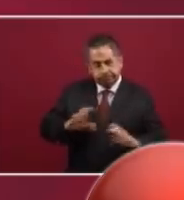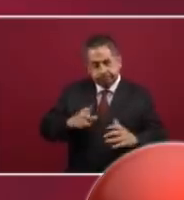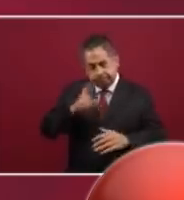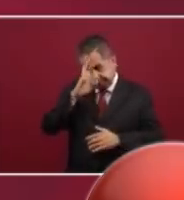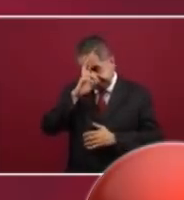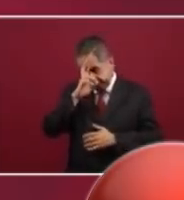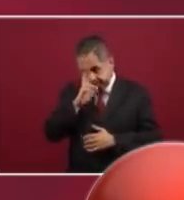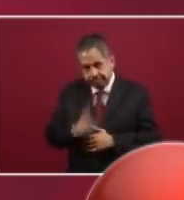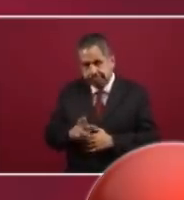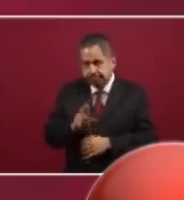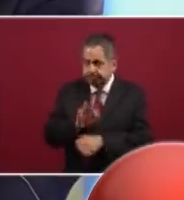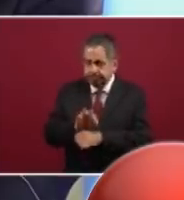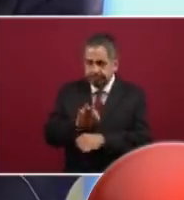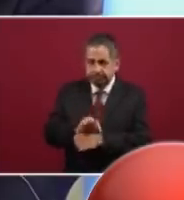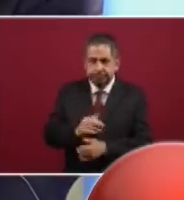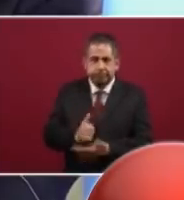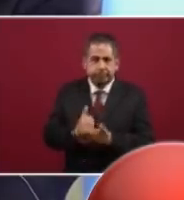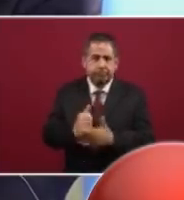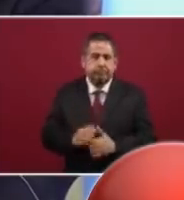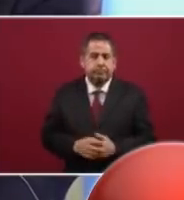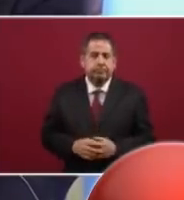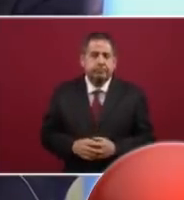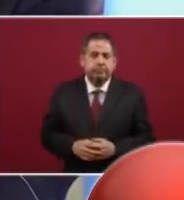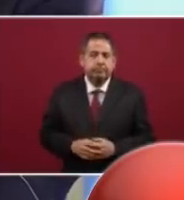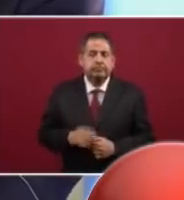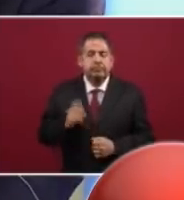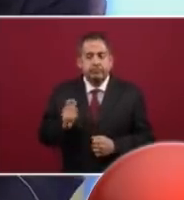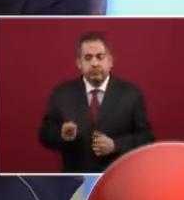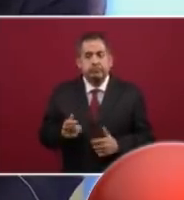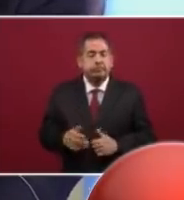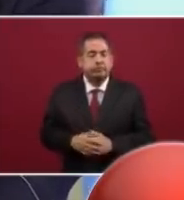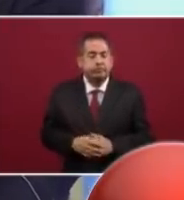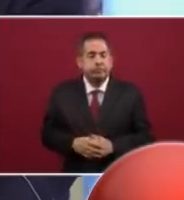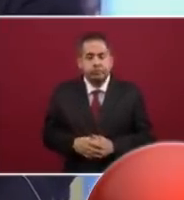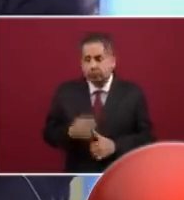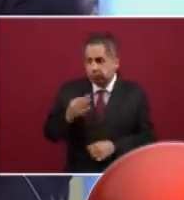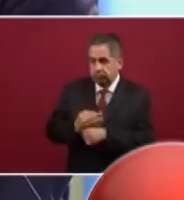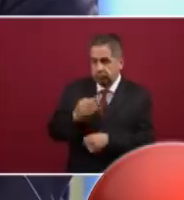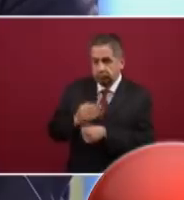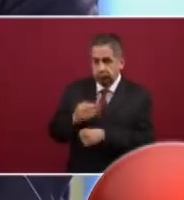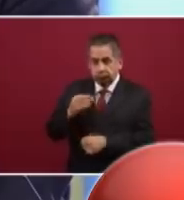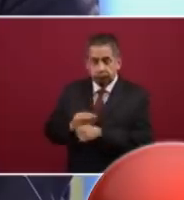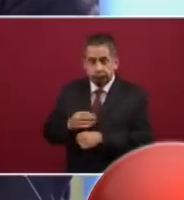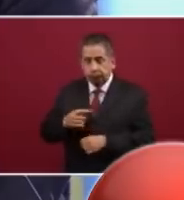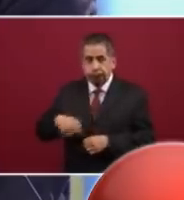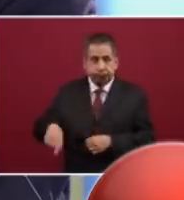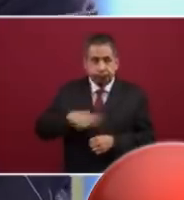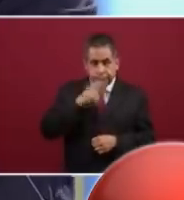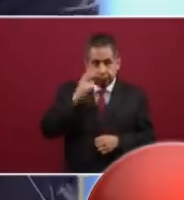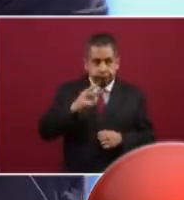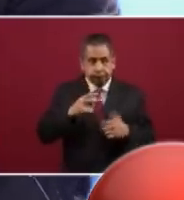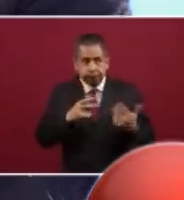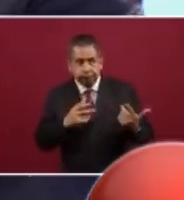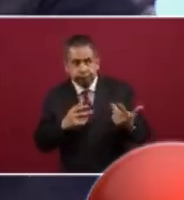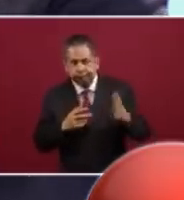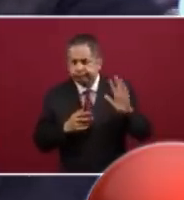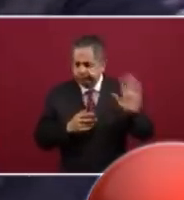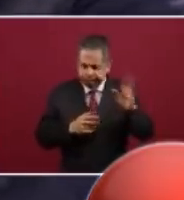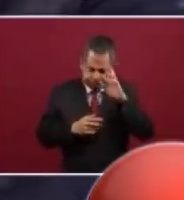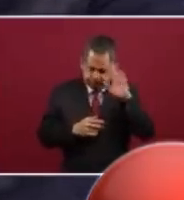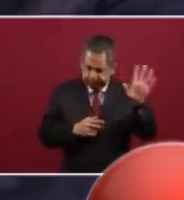Vamos en esta situación que estamos ahora atravesando a ser muy